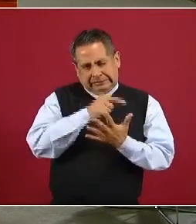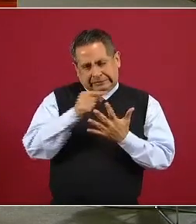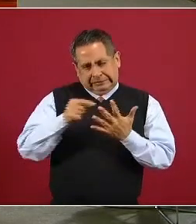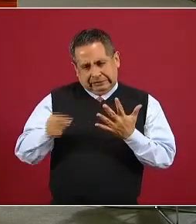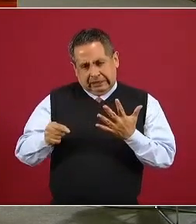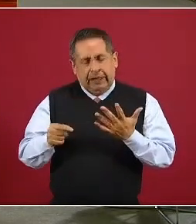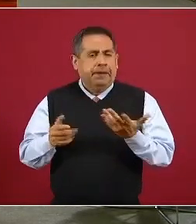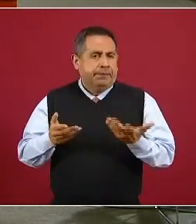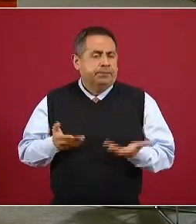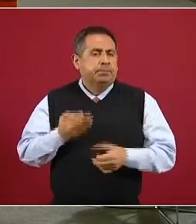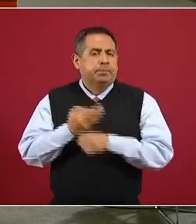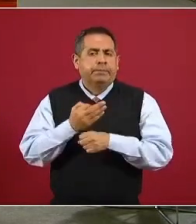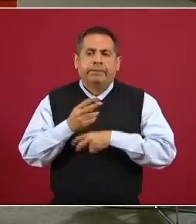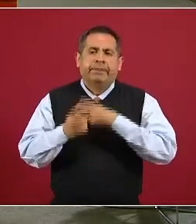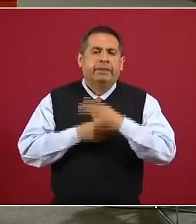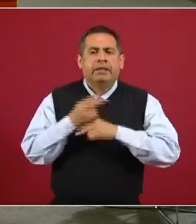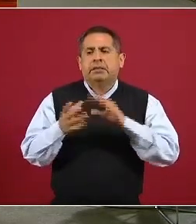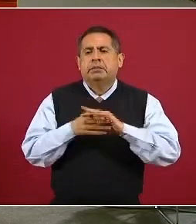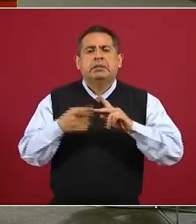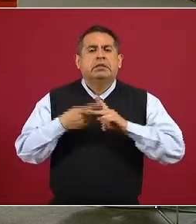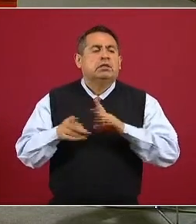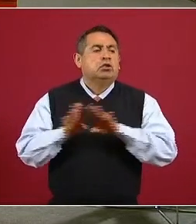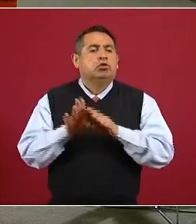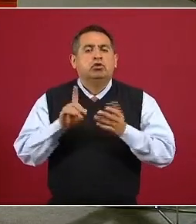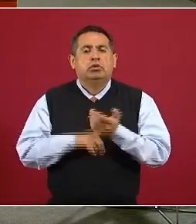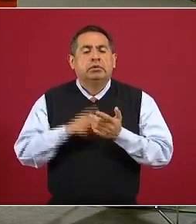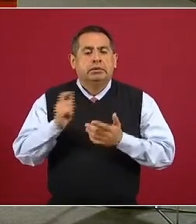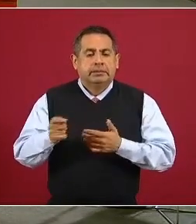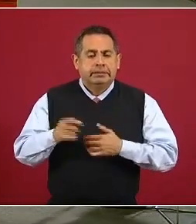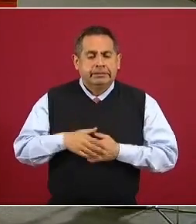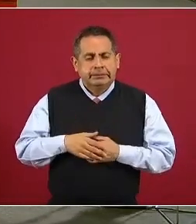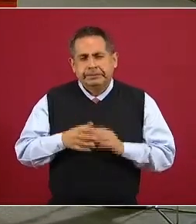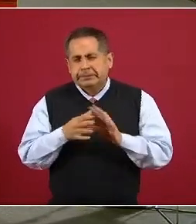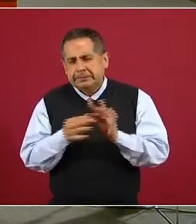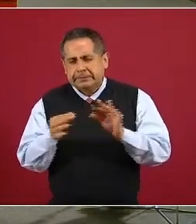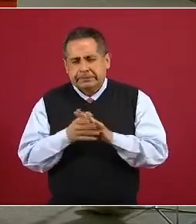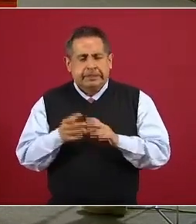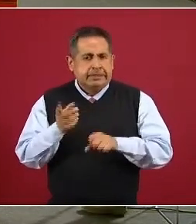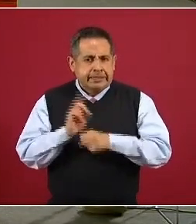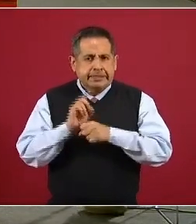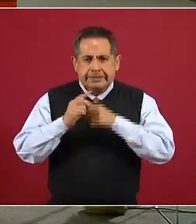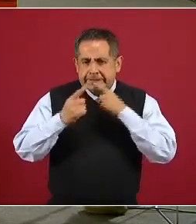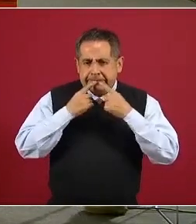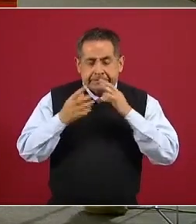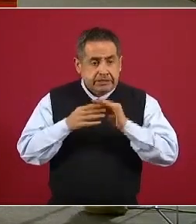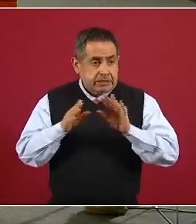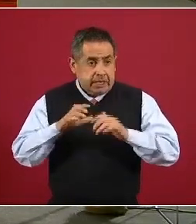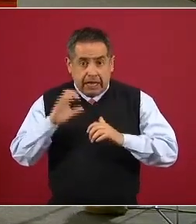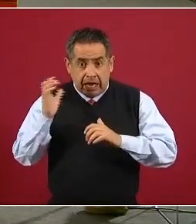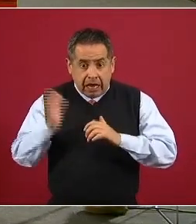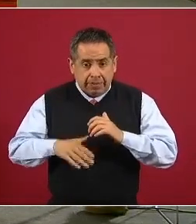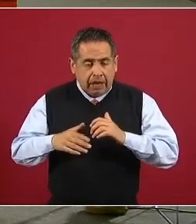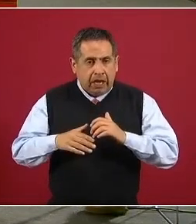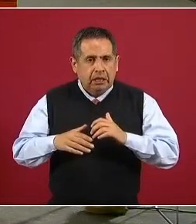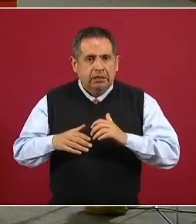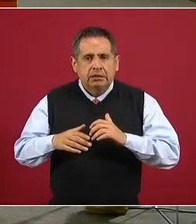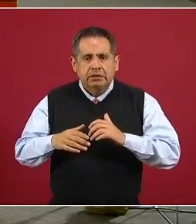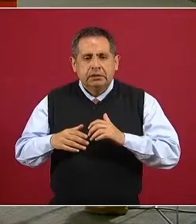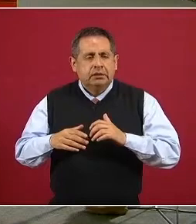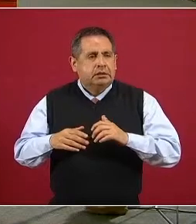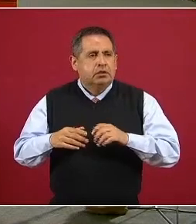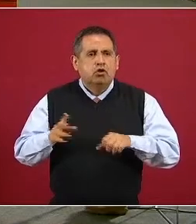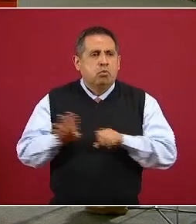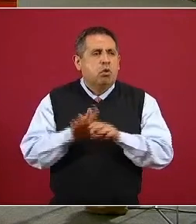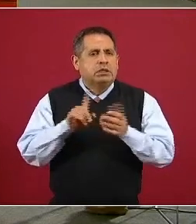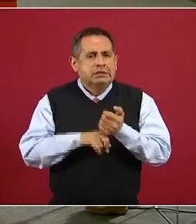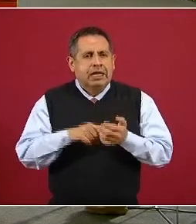Entonces, permítanme primero empezar a hacer nuestro seguimiento diario y una vez que concluyamos con el seguimiento y con todo